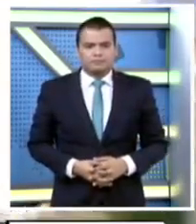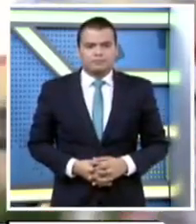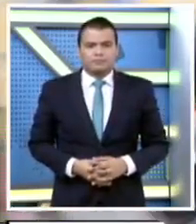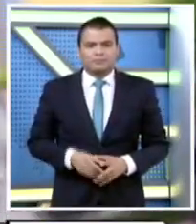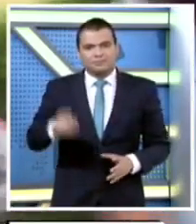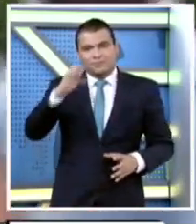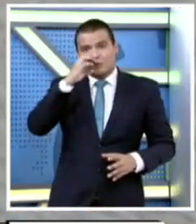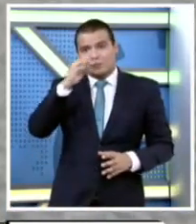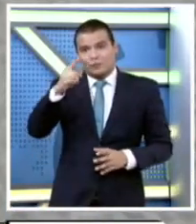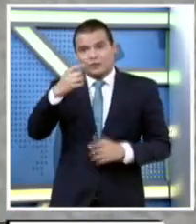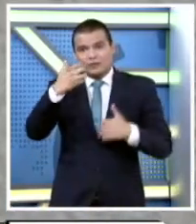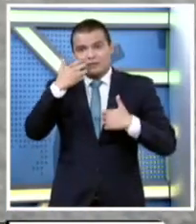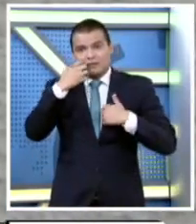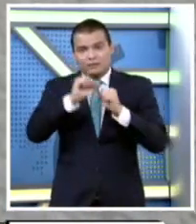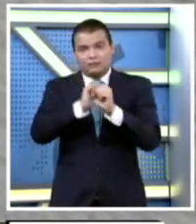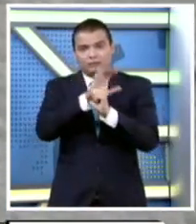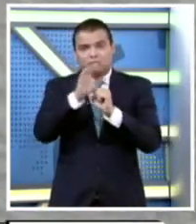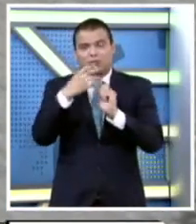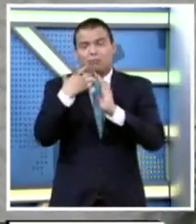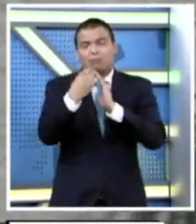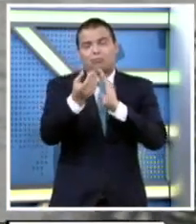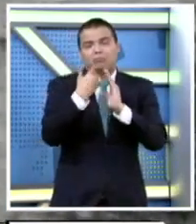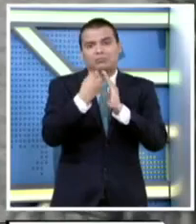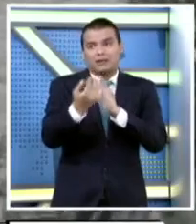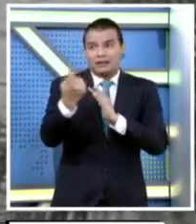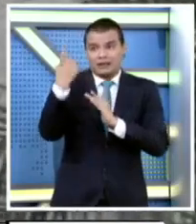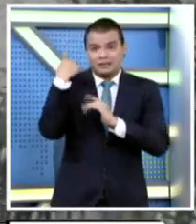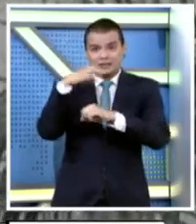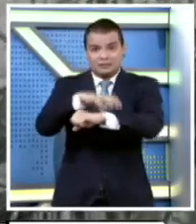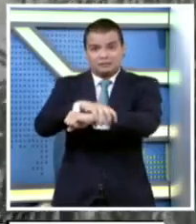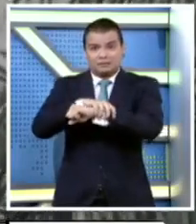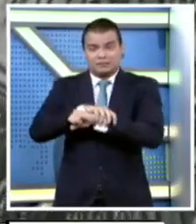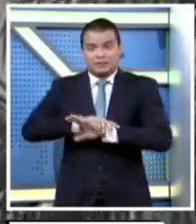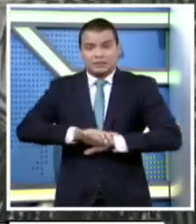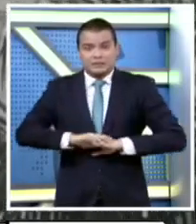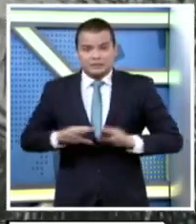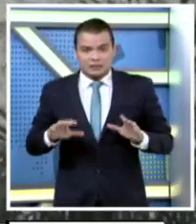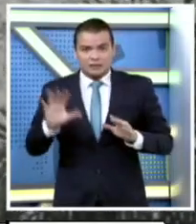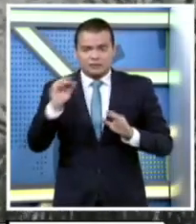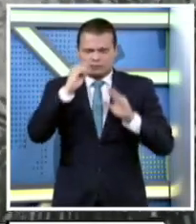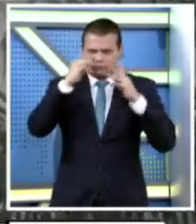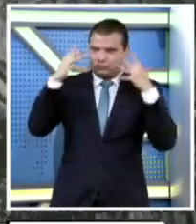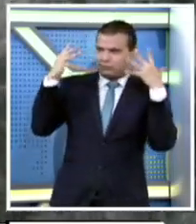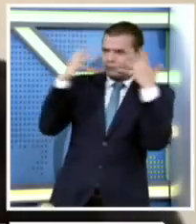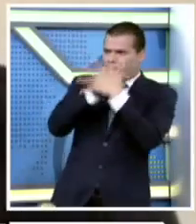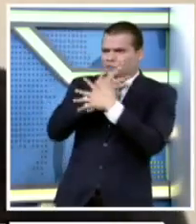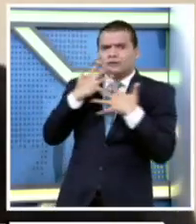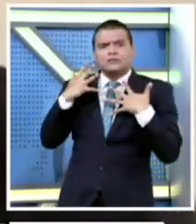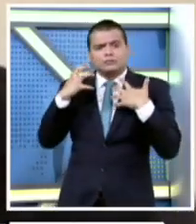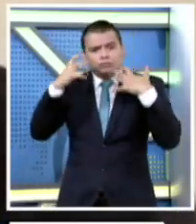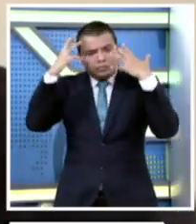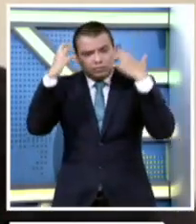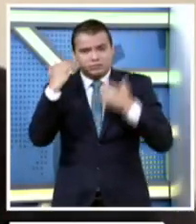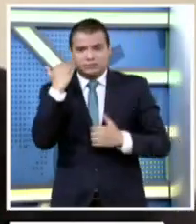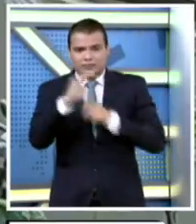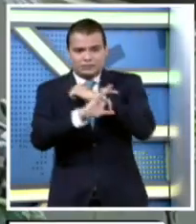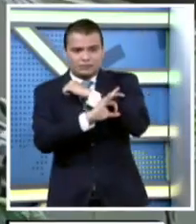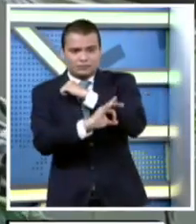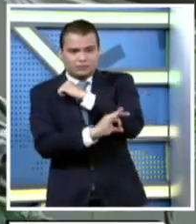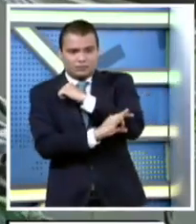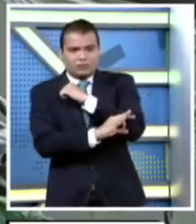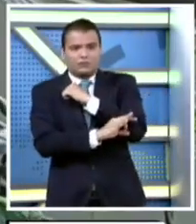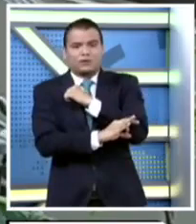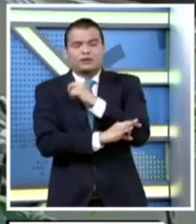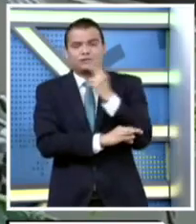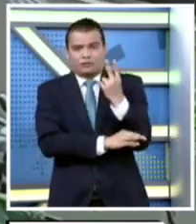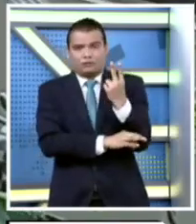El caso del hombre contagiado con COVID-19 y que fue arrestado por violar la cuarentena obligatoria generó una gran indignación en la ciudad. Las psicólogas Gloria Hurtado y María